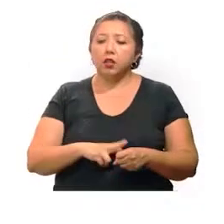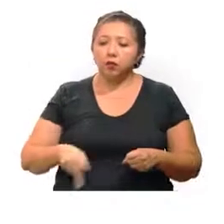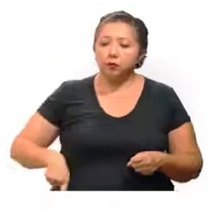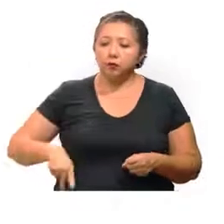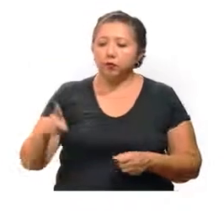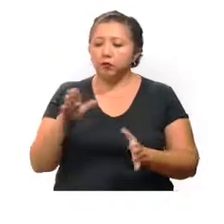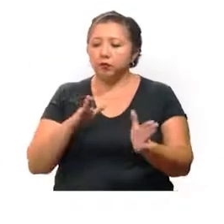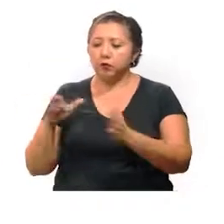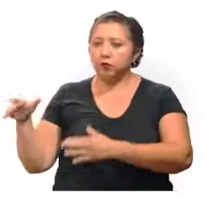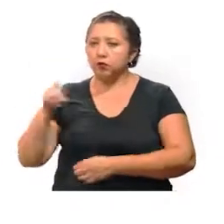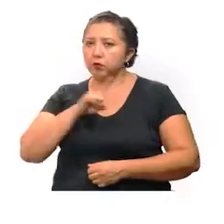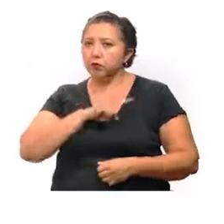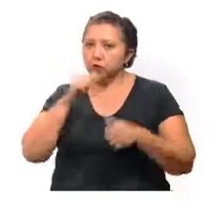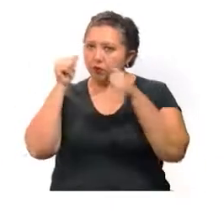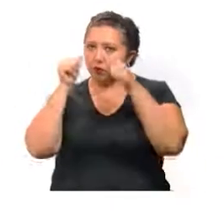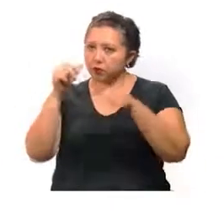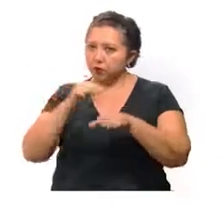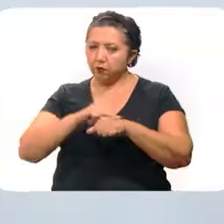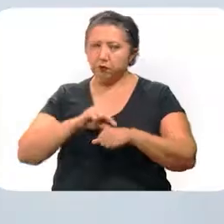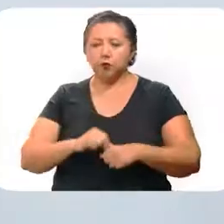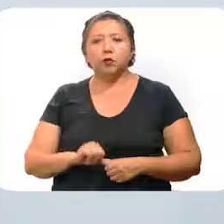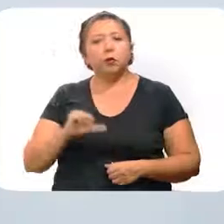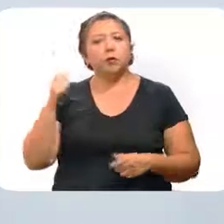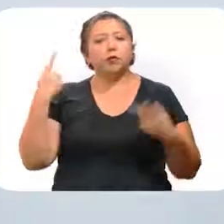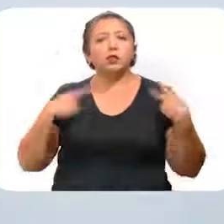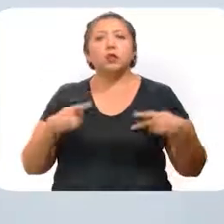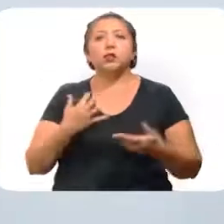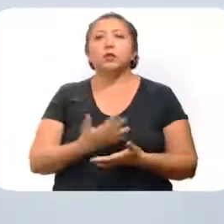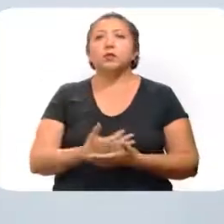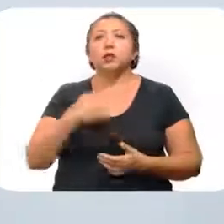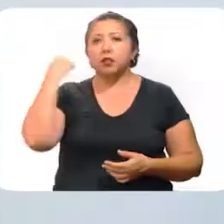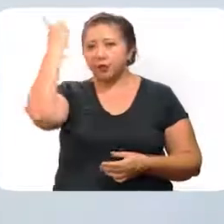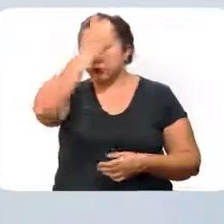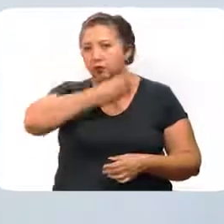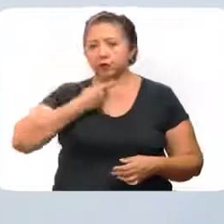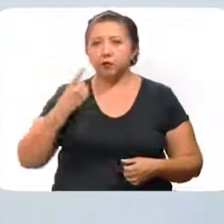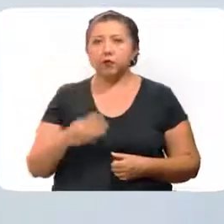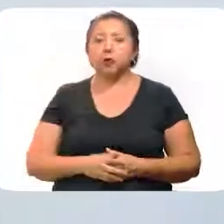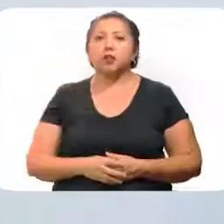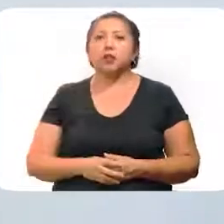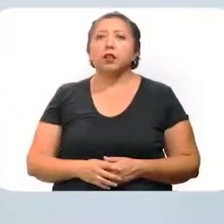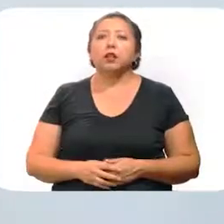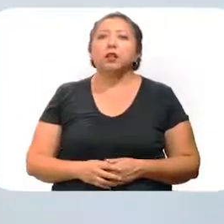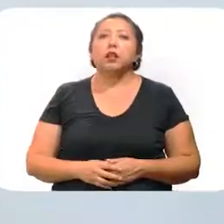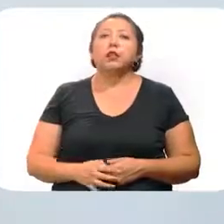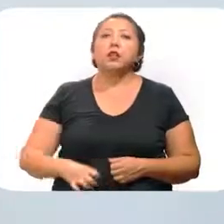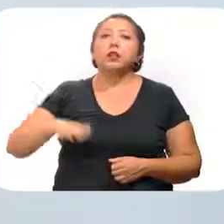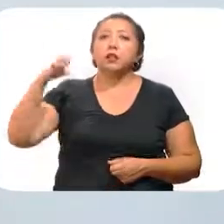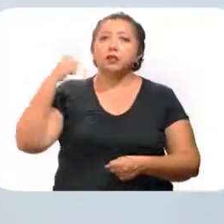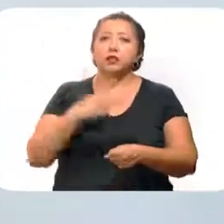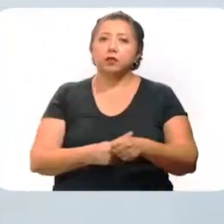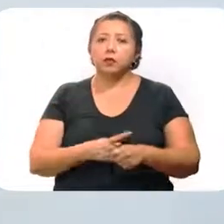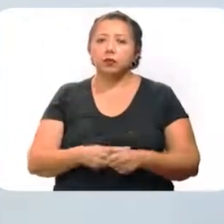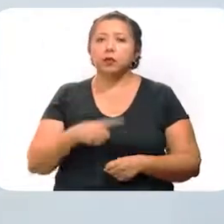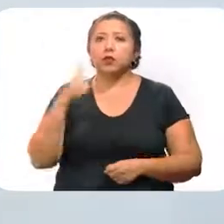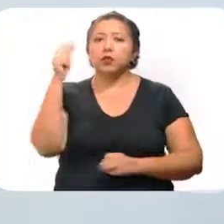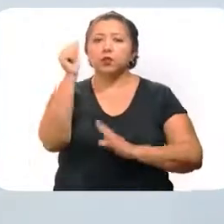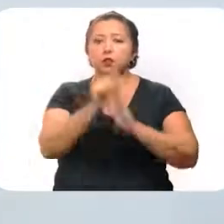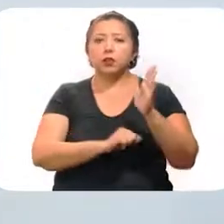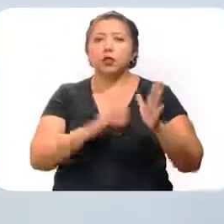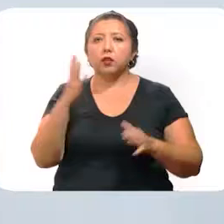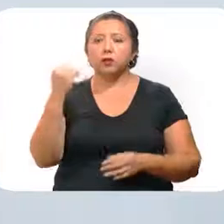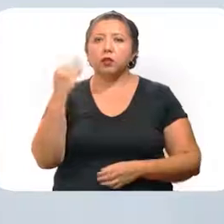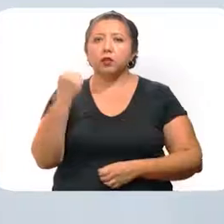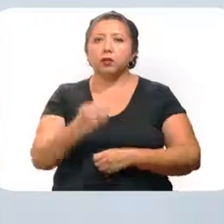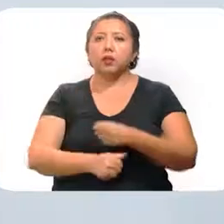en hospitales públicos y en aislamiento total. Hay otros pacientes a la espera de diagnóstico. El rango de edad de los casos es